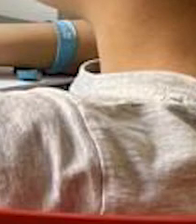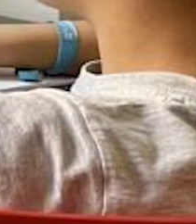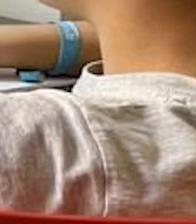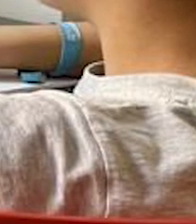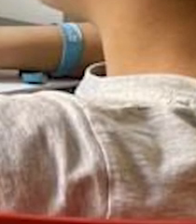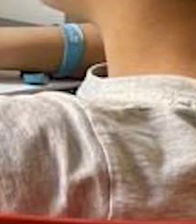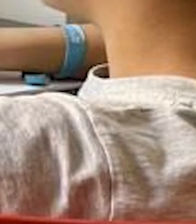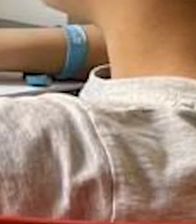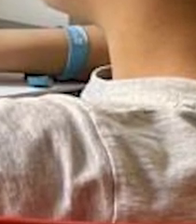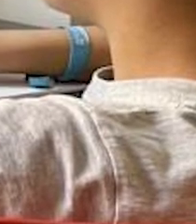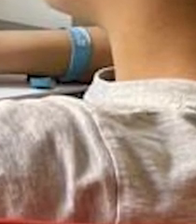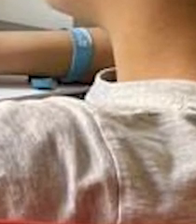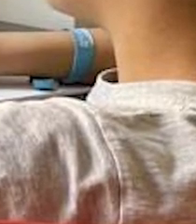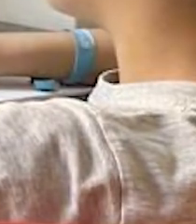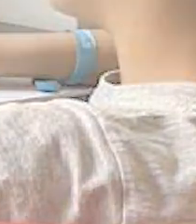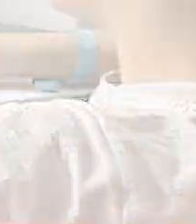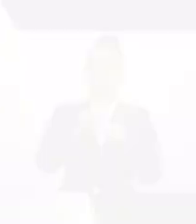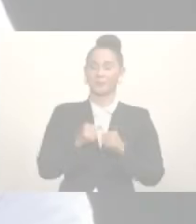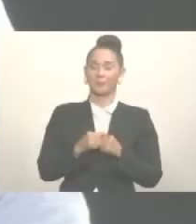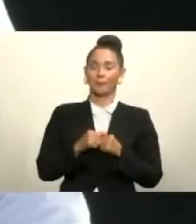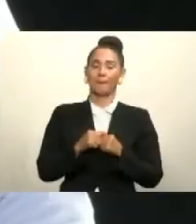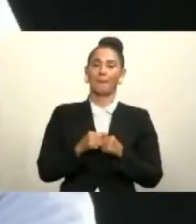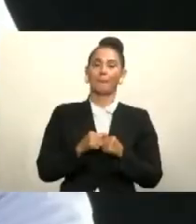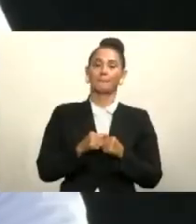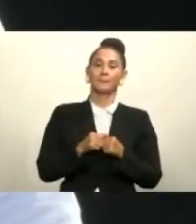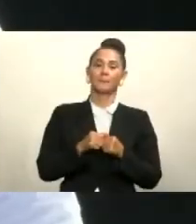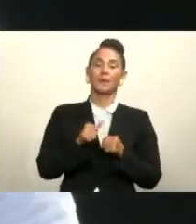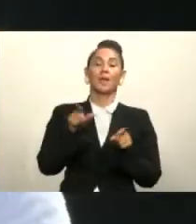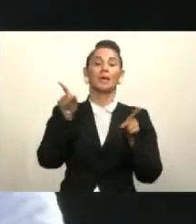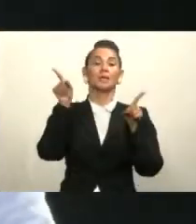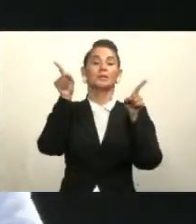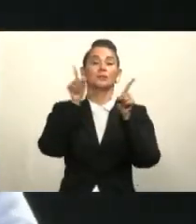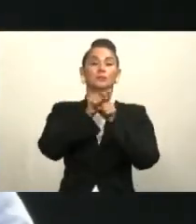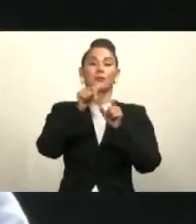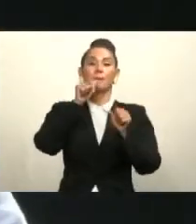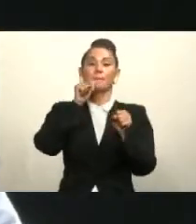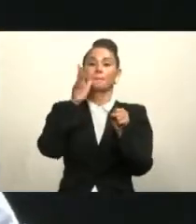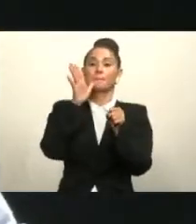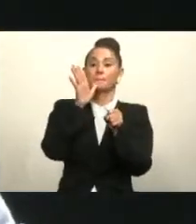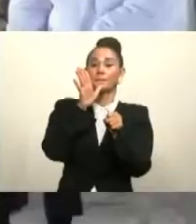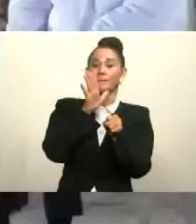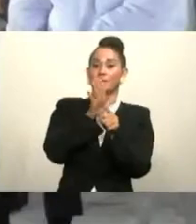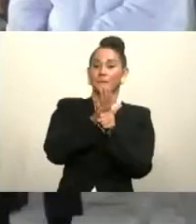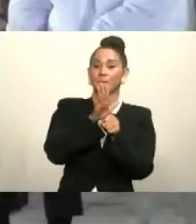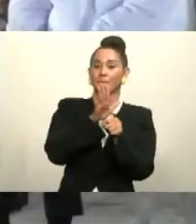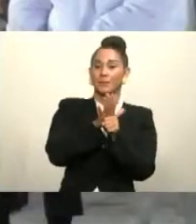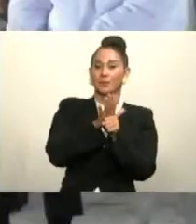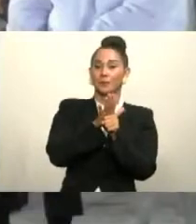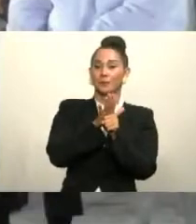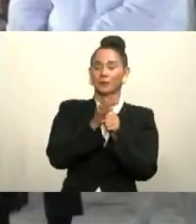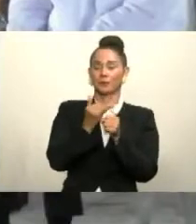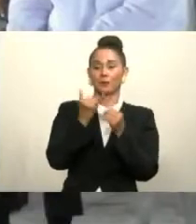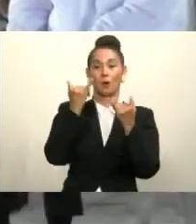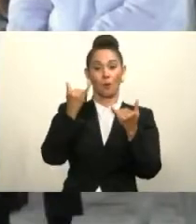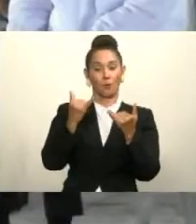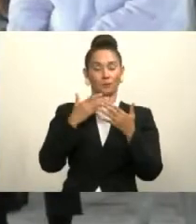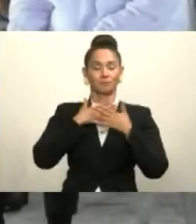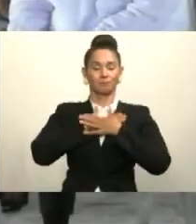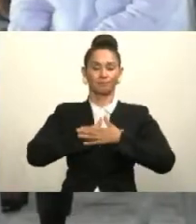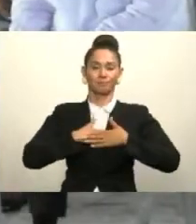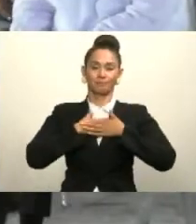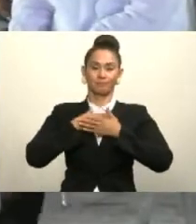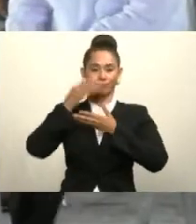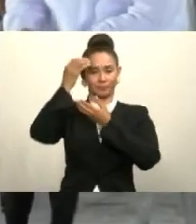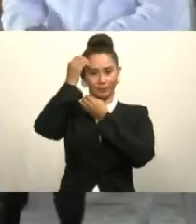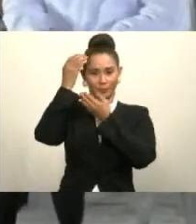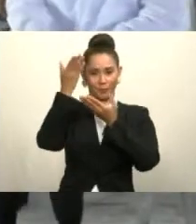planteles educativos para lo cual se estará convocando a licitaciones con el fin de que cuando los estudiantes puedan volver a las